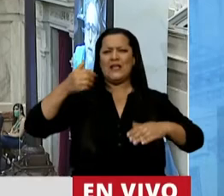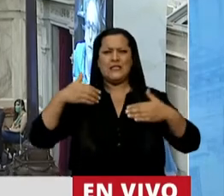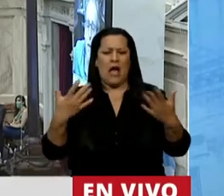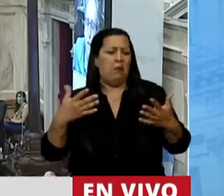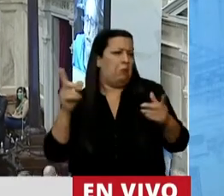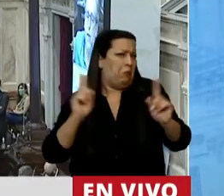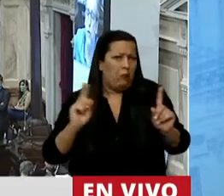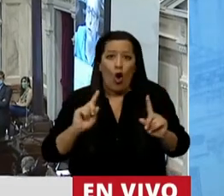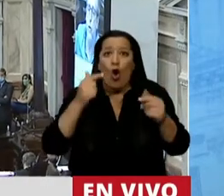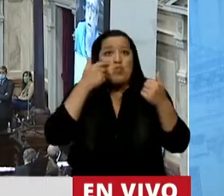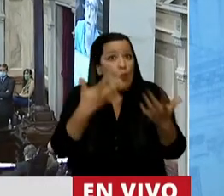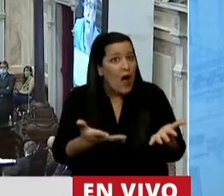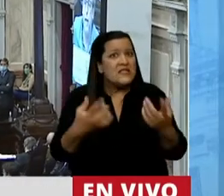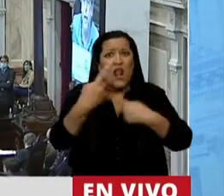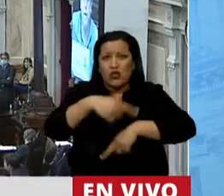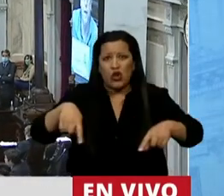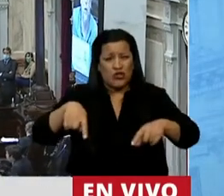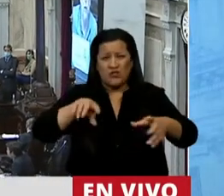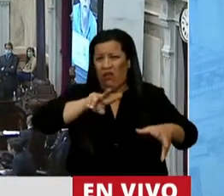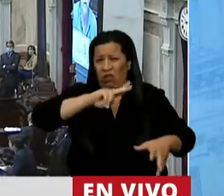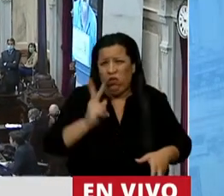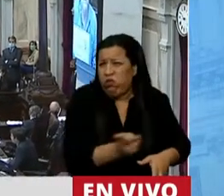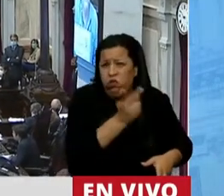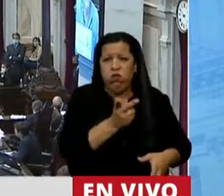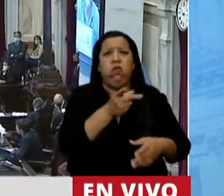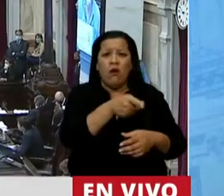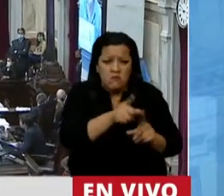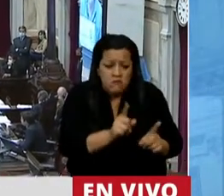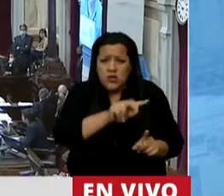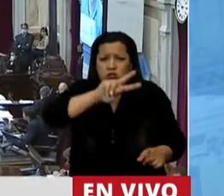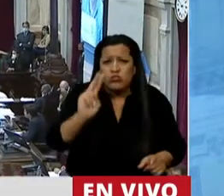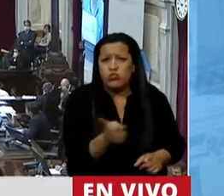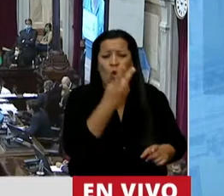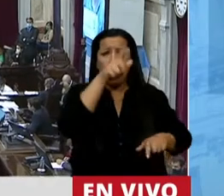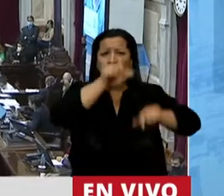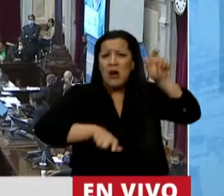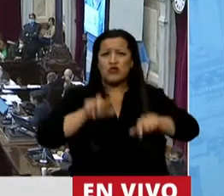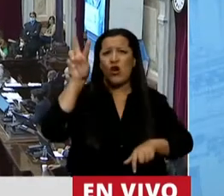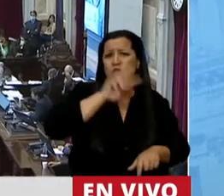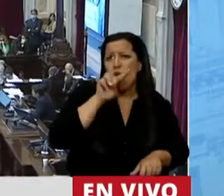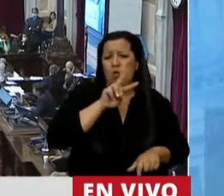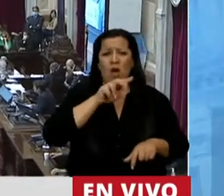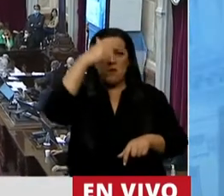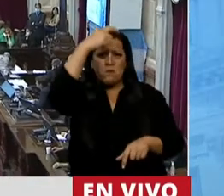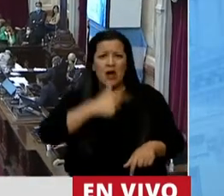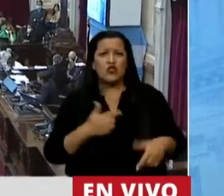que visibiliza las condiciones precarias y hasta mortales en que las mujeres y cuerpos gestantes debemos